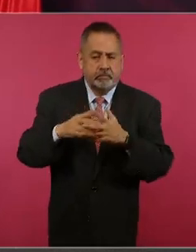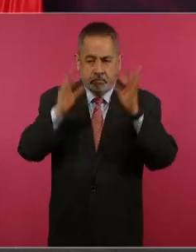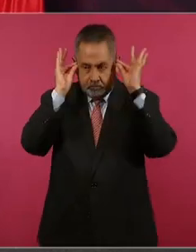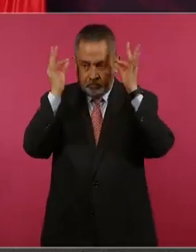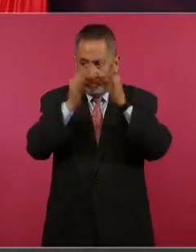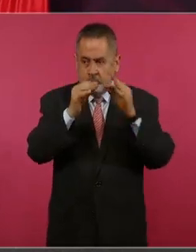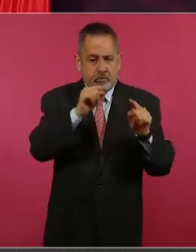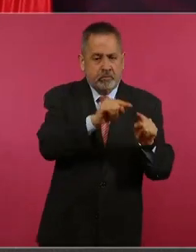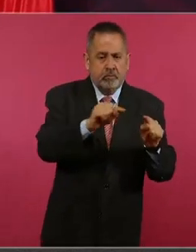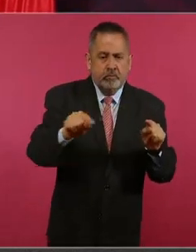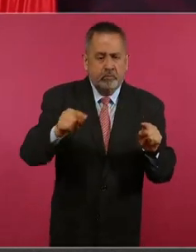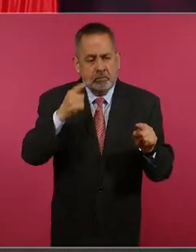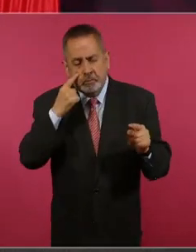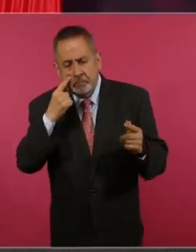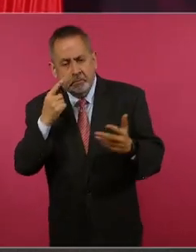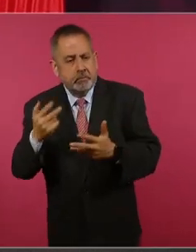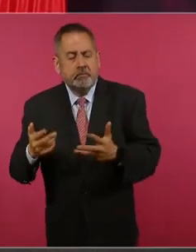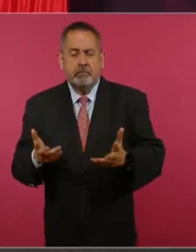consulados,